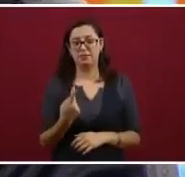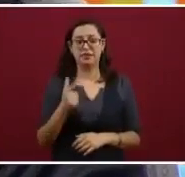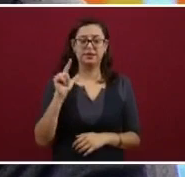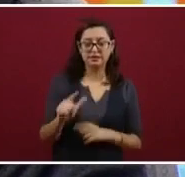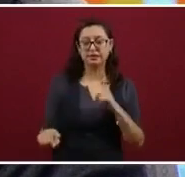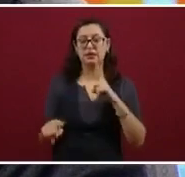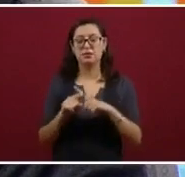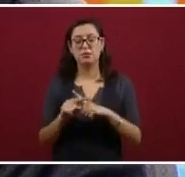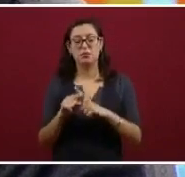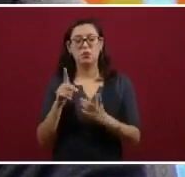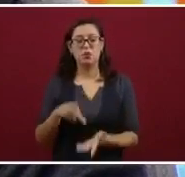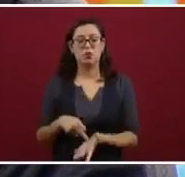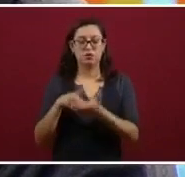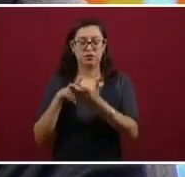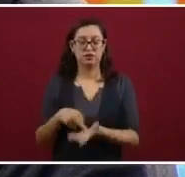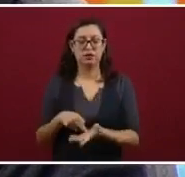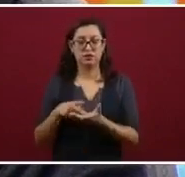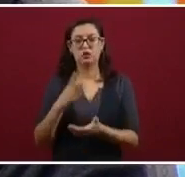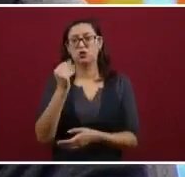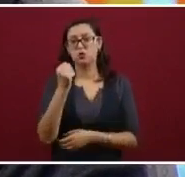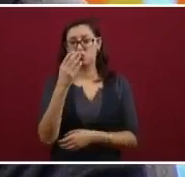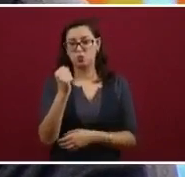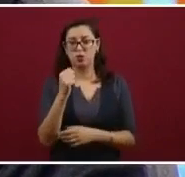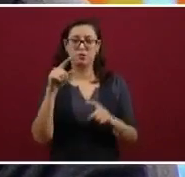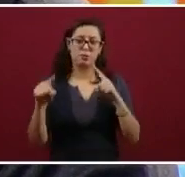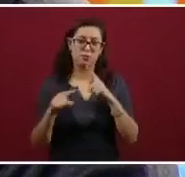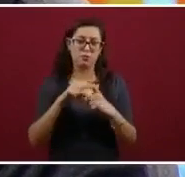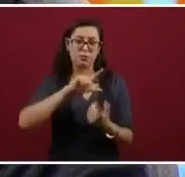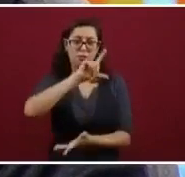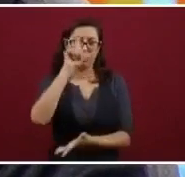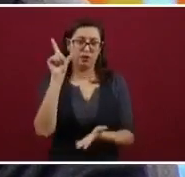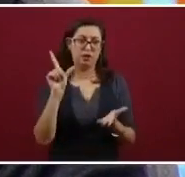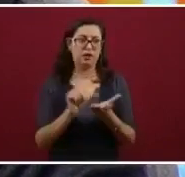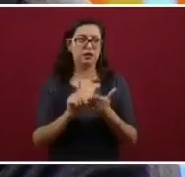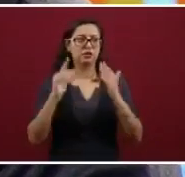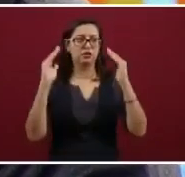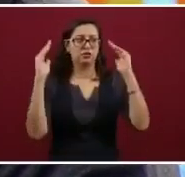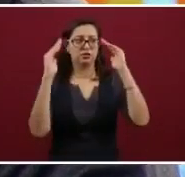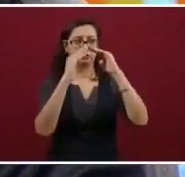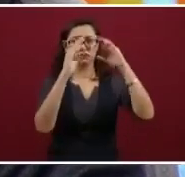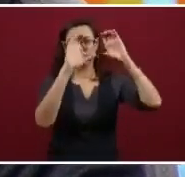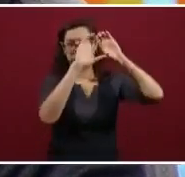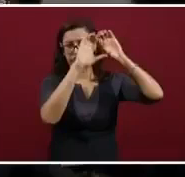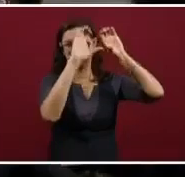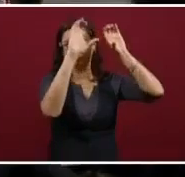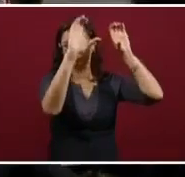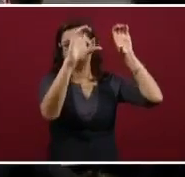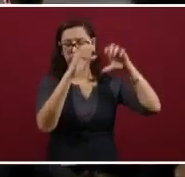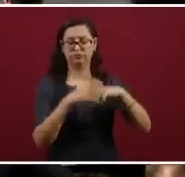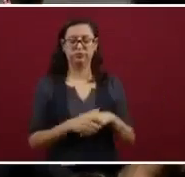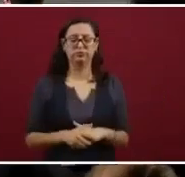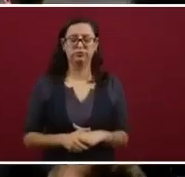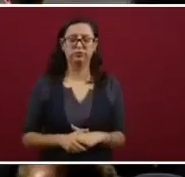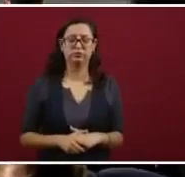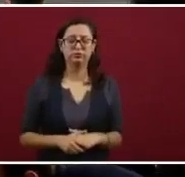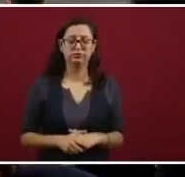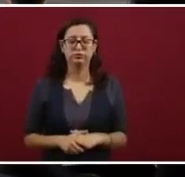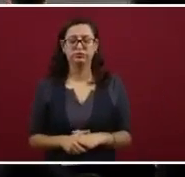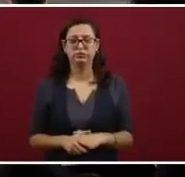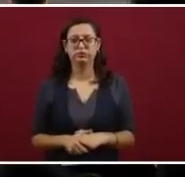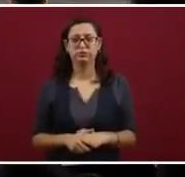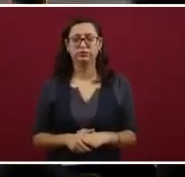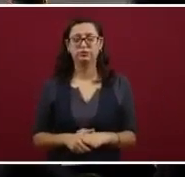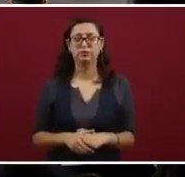por kilo, precio al público, 9.31 por litro en los tanques estacionarios, precio al público por litro. En